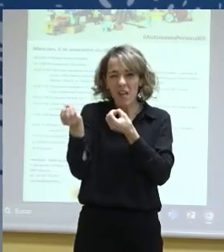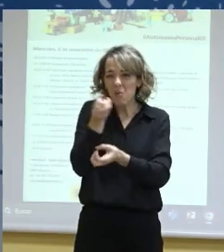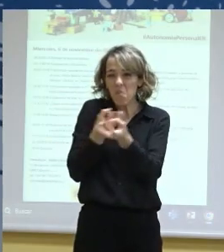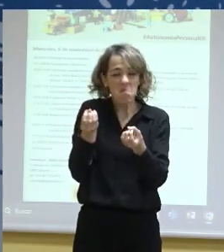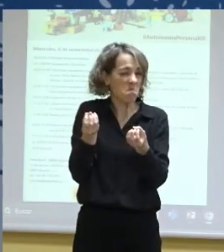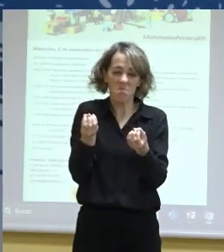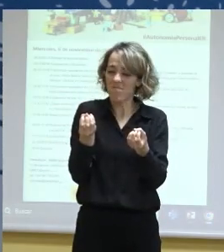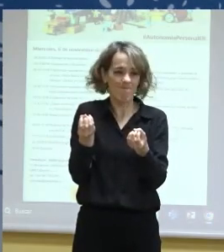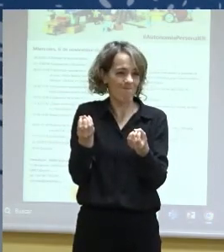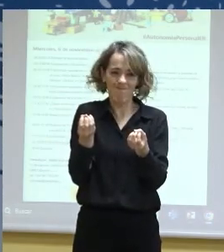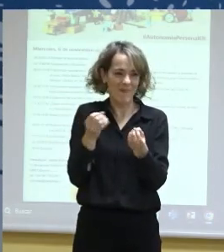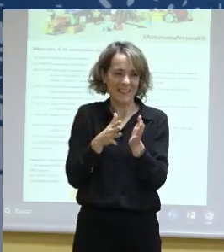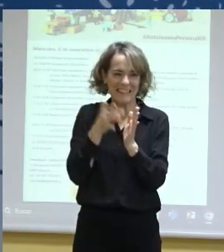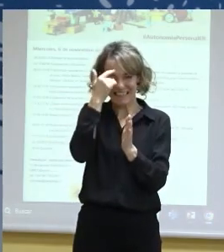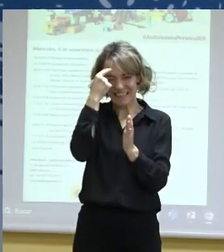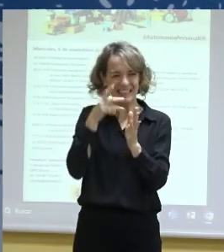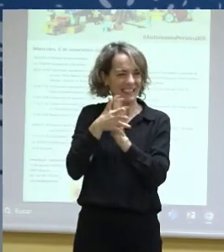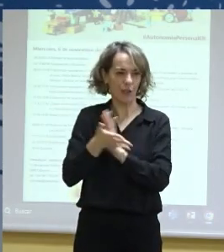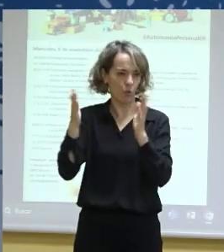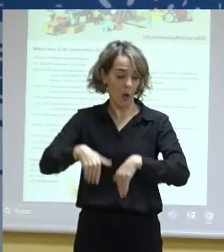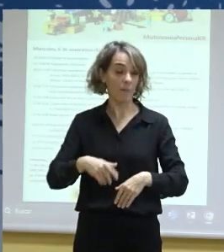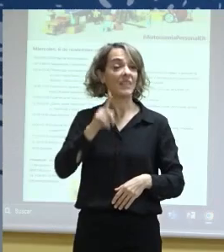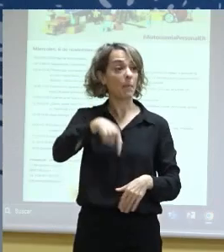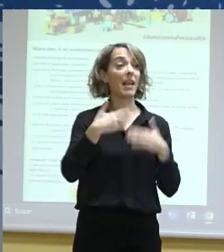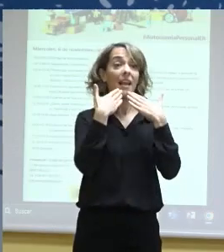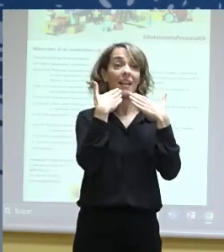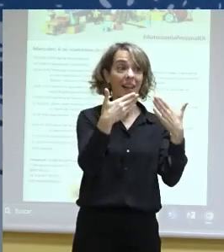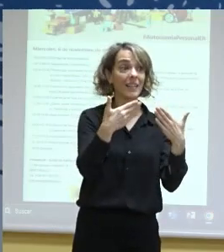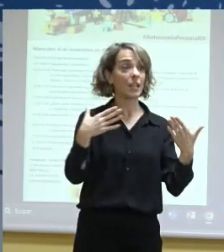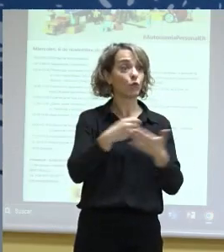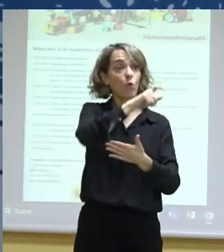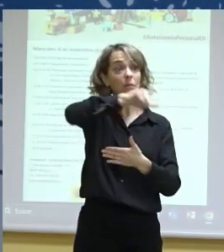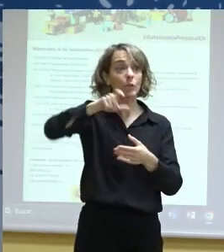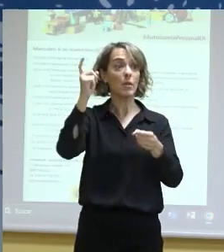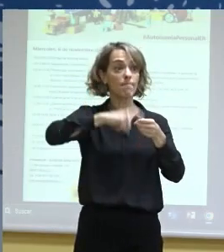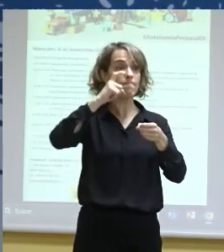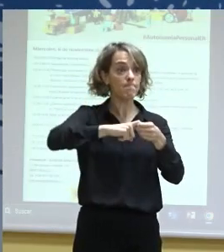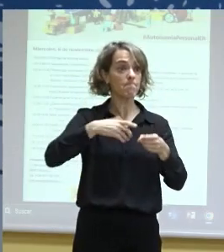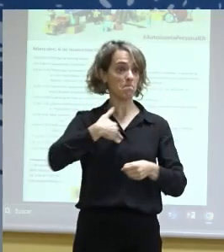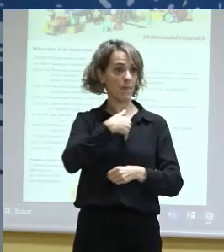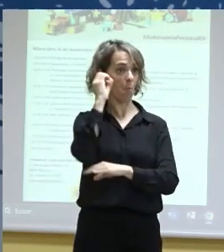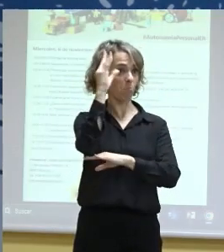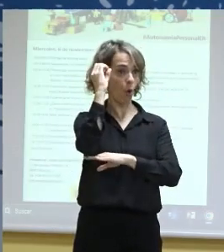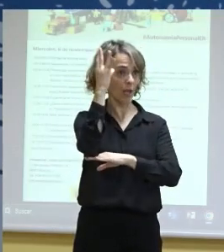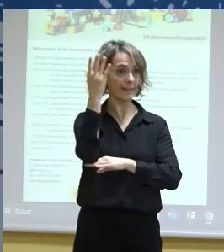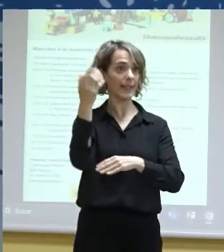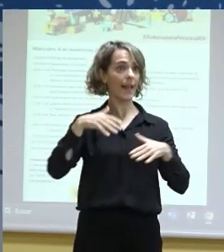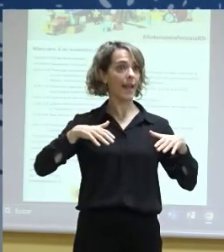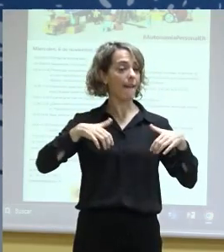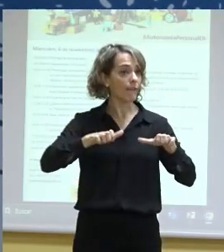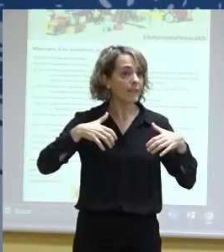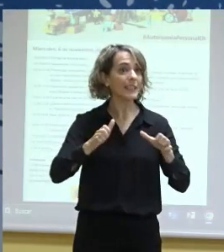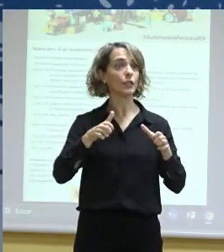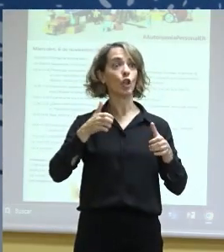Y luego también pues me gustaría también agradecer a todas las que vais a participar como ponentes: fisios,